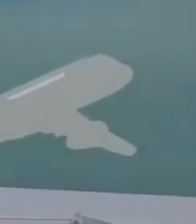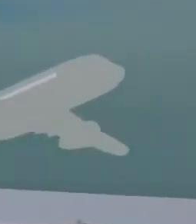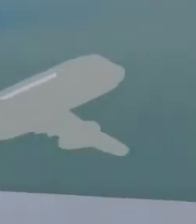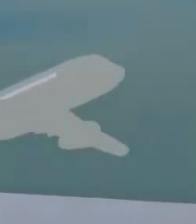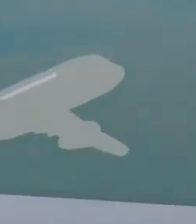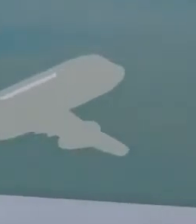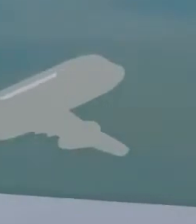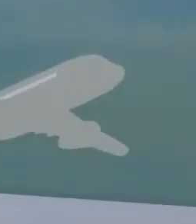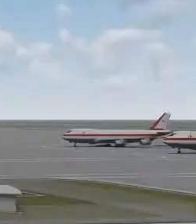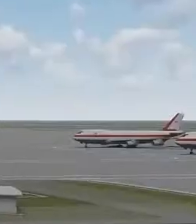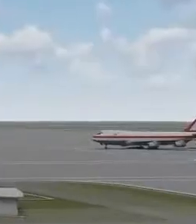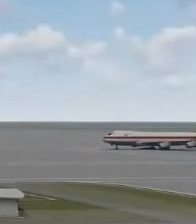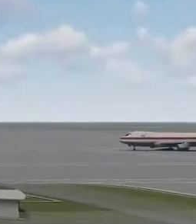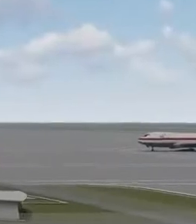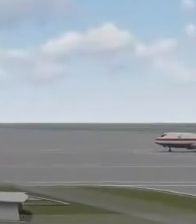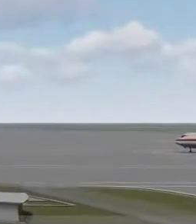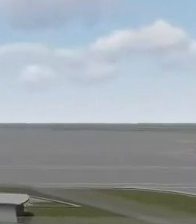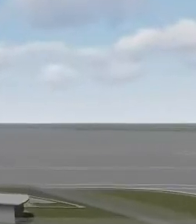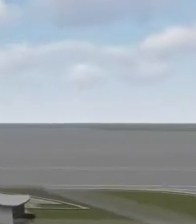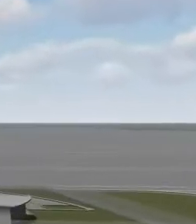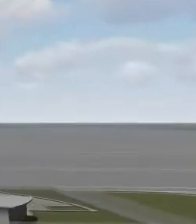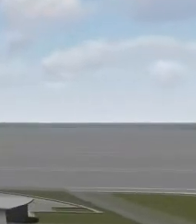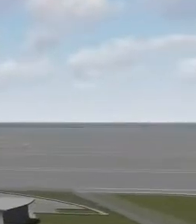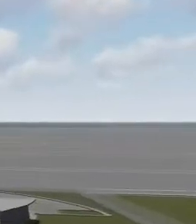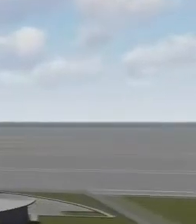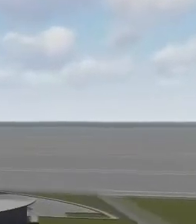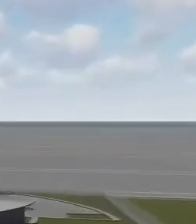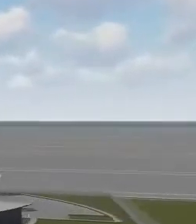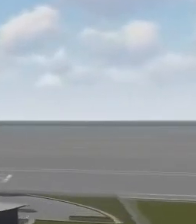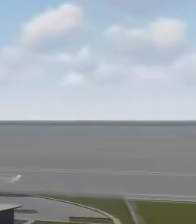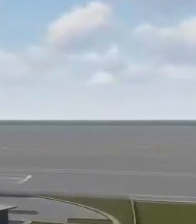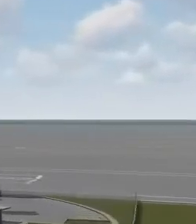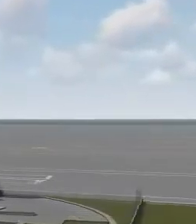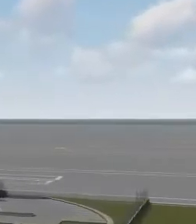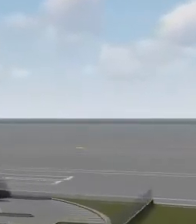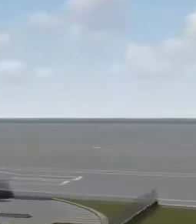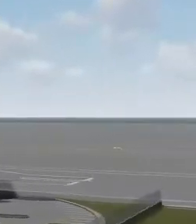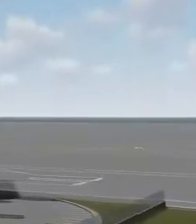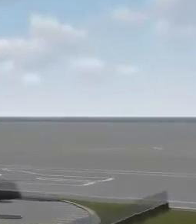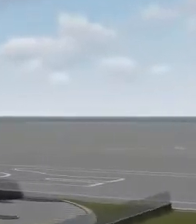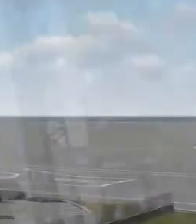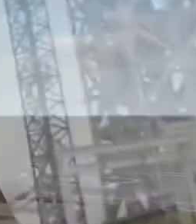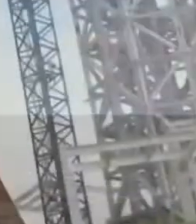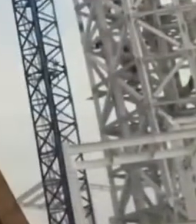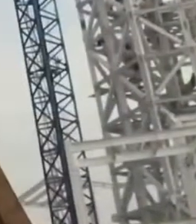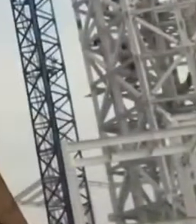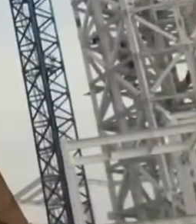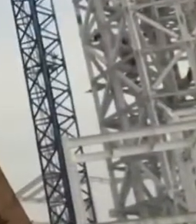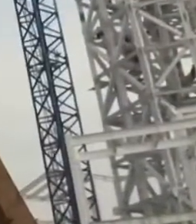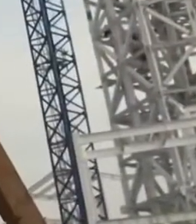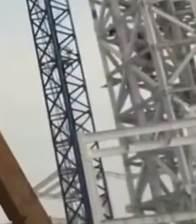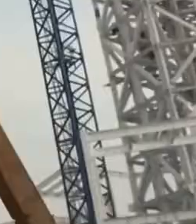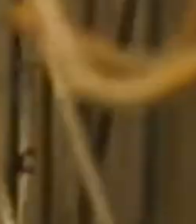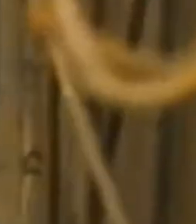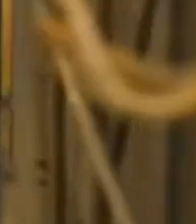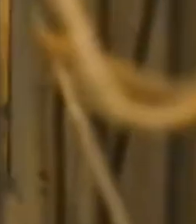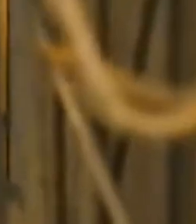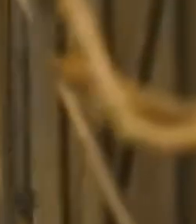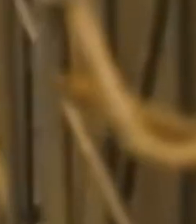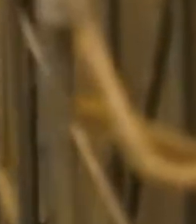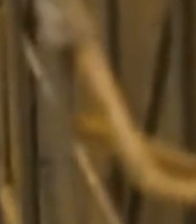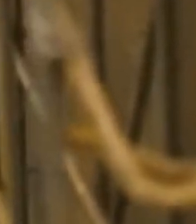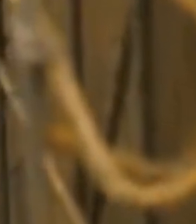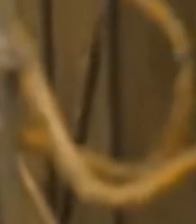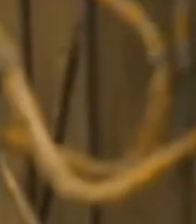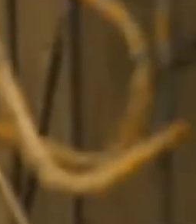de julio de 2020. En la Torre de Control y Servicios de Extinción de Incendios, se inicia el armado de acero para realizar